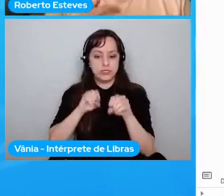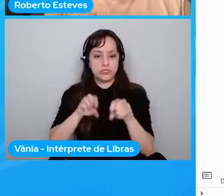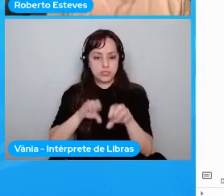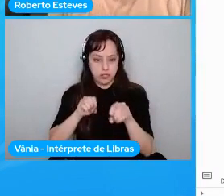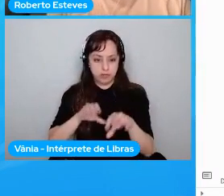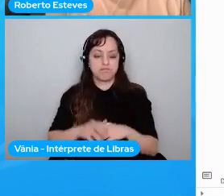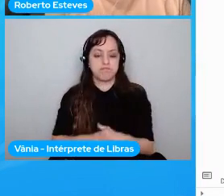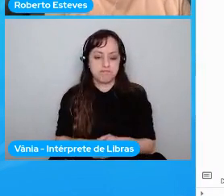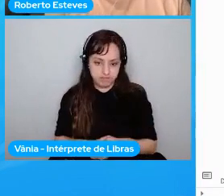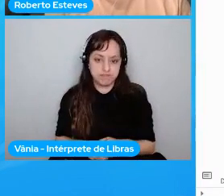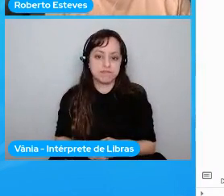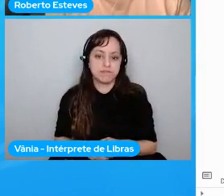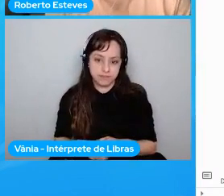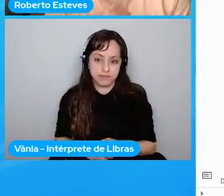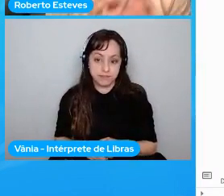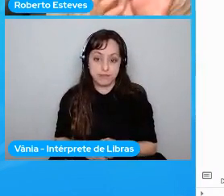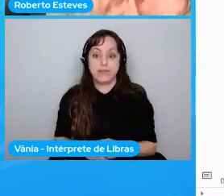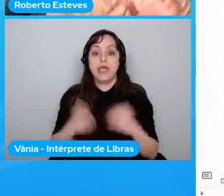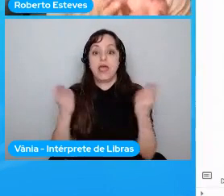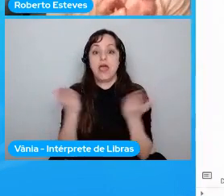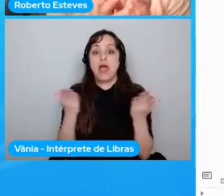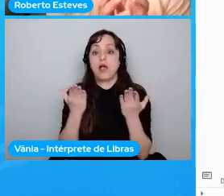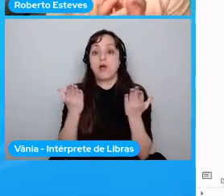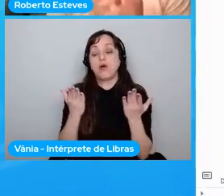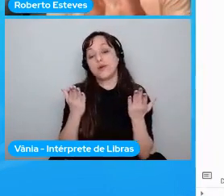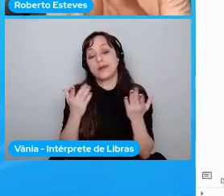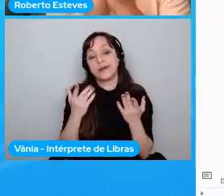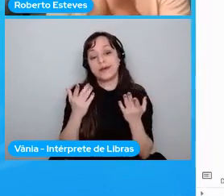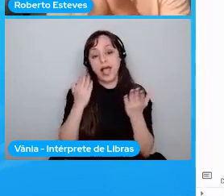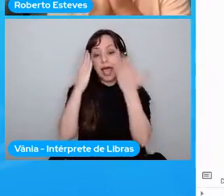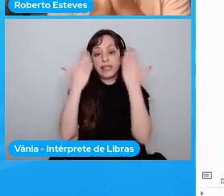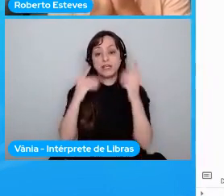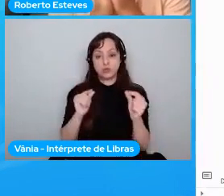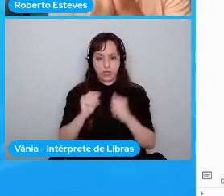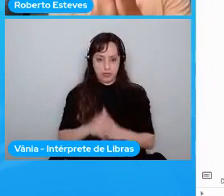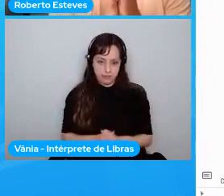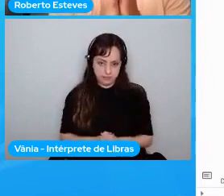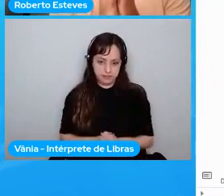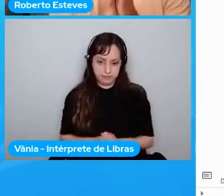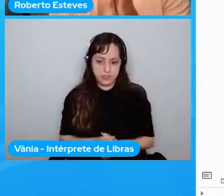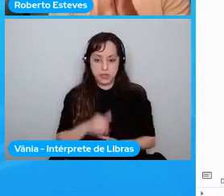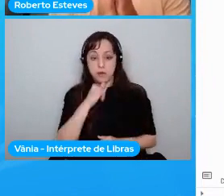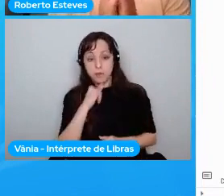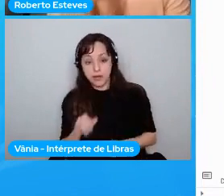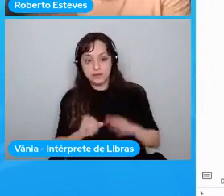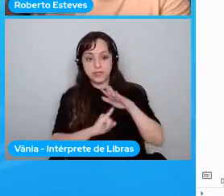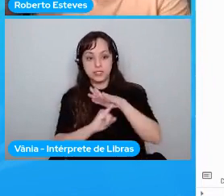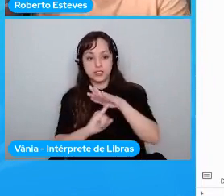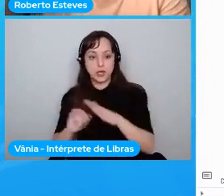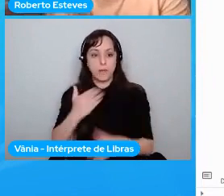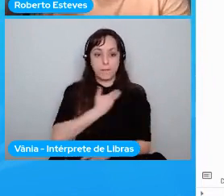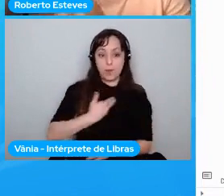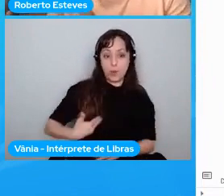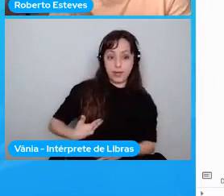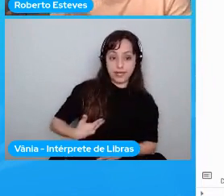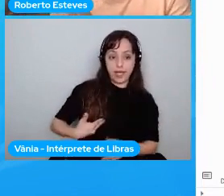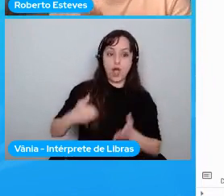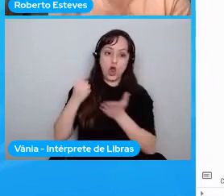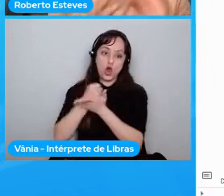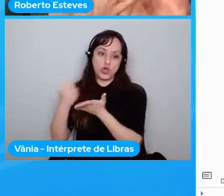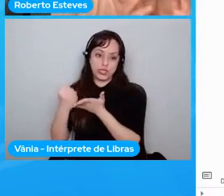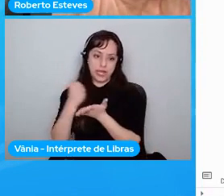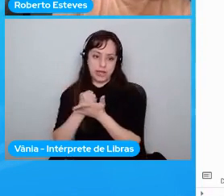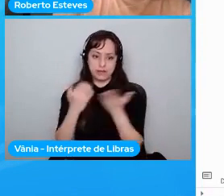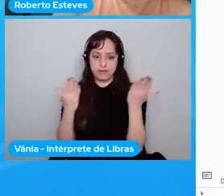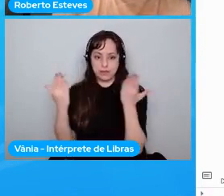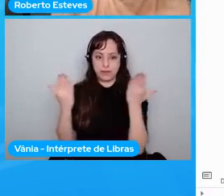Ahora, ¿qué vamos a analizar? Ya analizamos en este momento instituciones públicas contra contratos. Eso empezamos a analizar